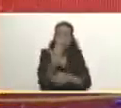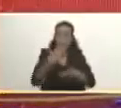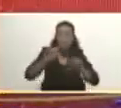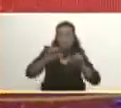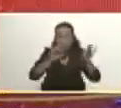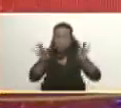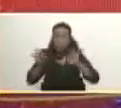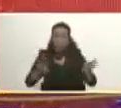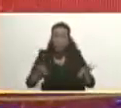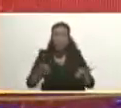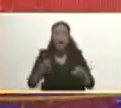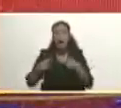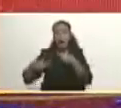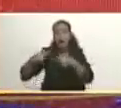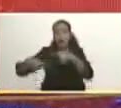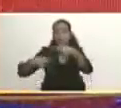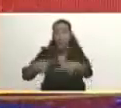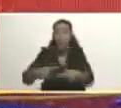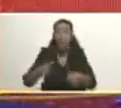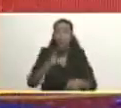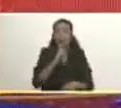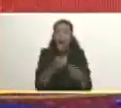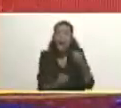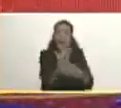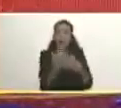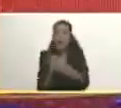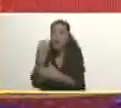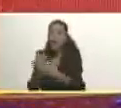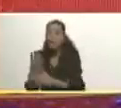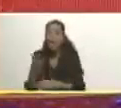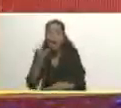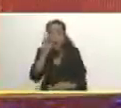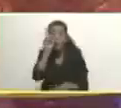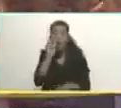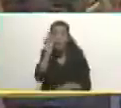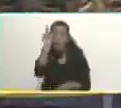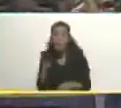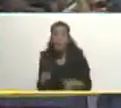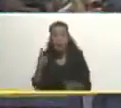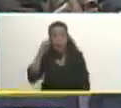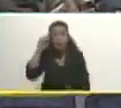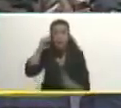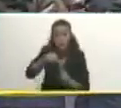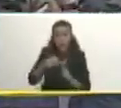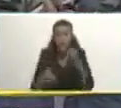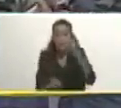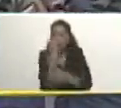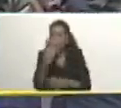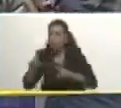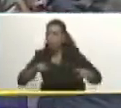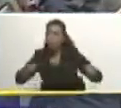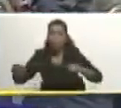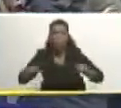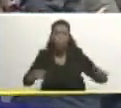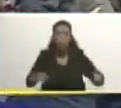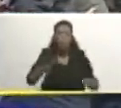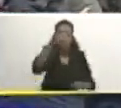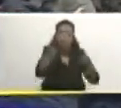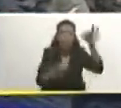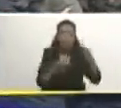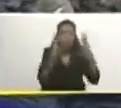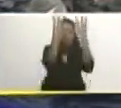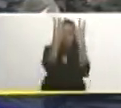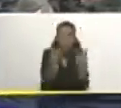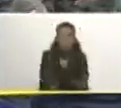evolución institucional en momentos difíciles, logrando alcanzar nuevos protagonismos en el servicio penitenciario, en